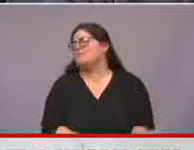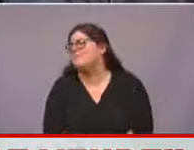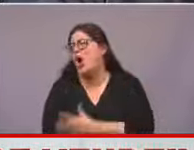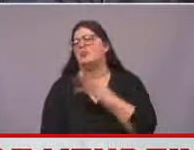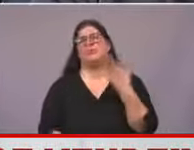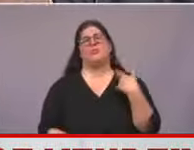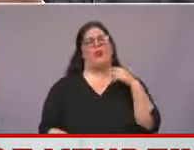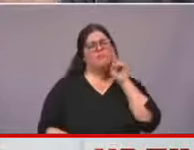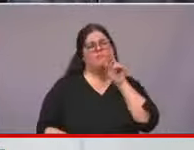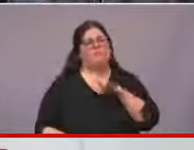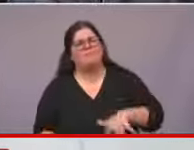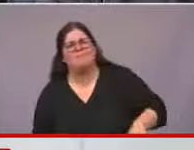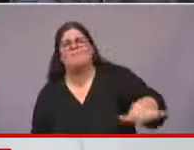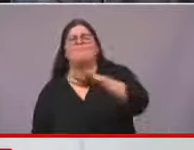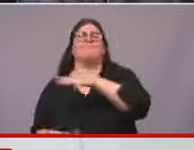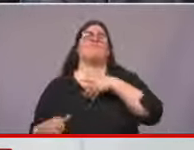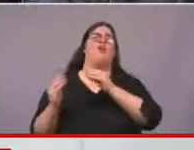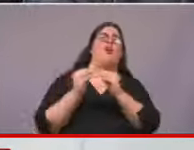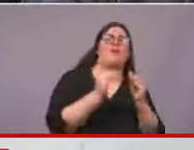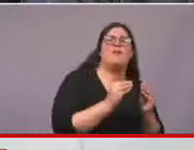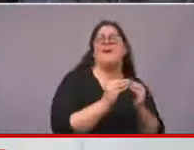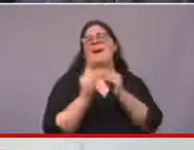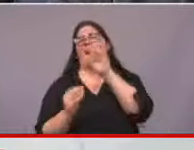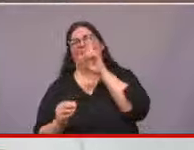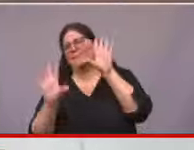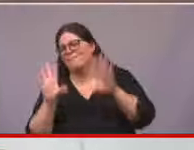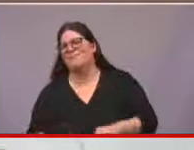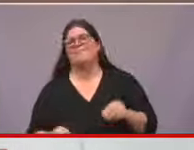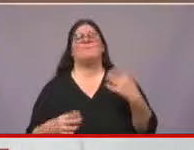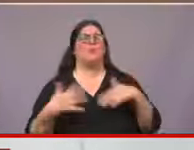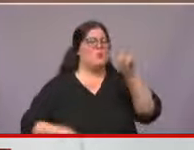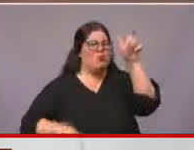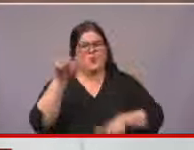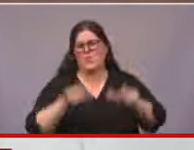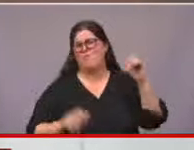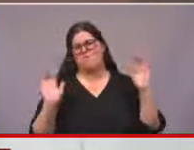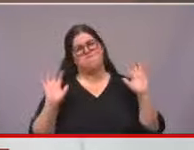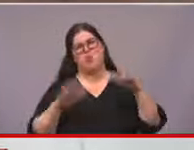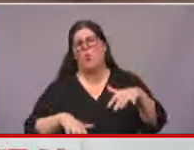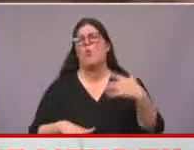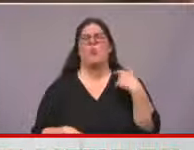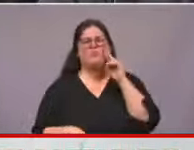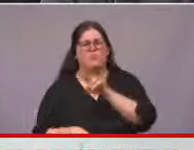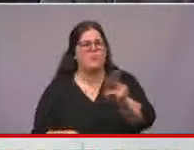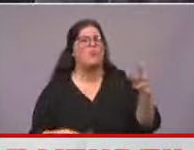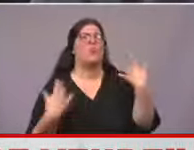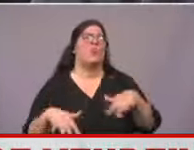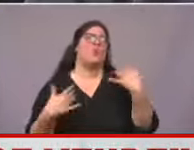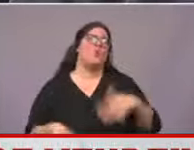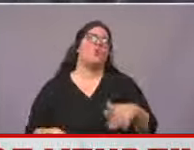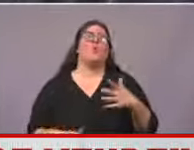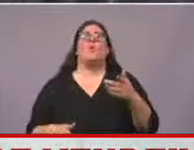¡Qué cantidad de compañeros y compañeras! ¡Qué cantidad de gente! Y sobre todo,